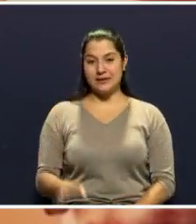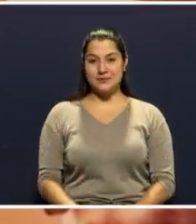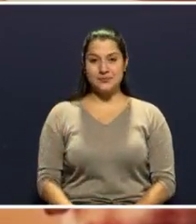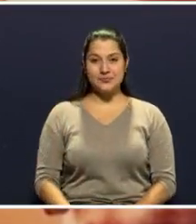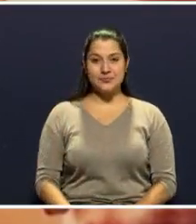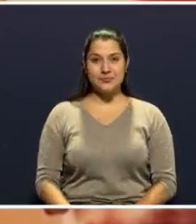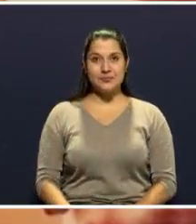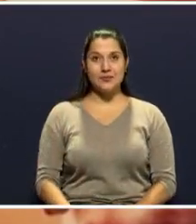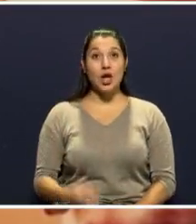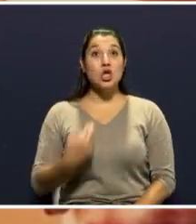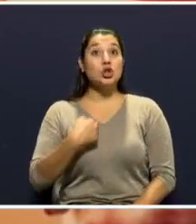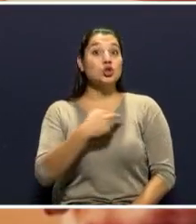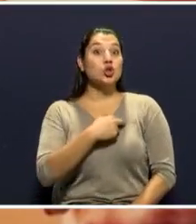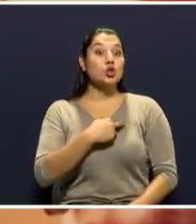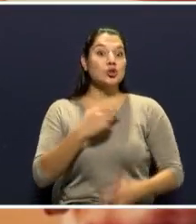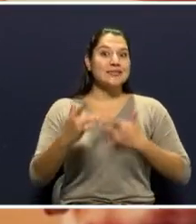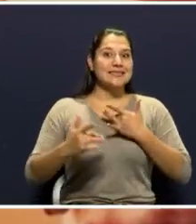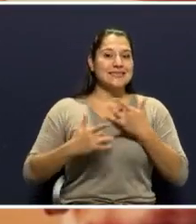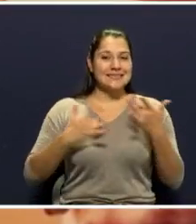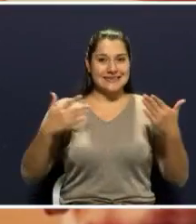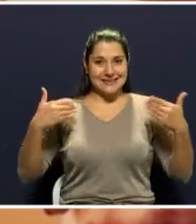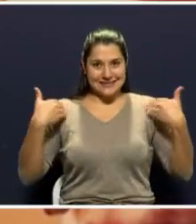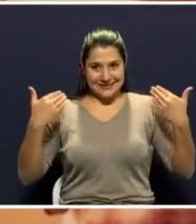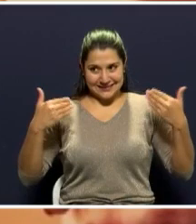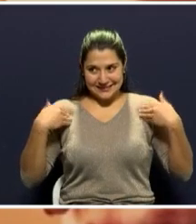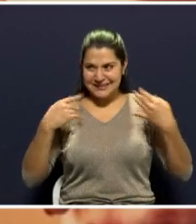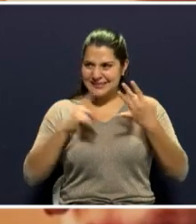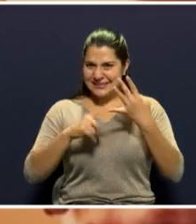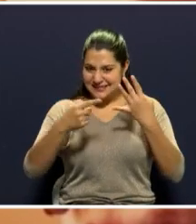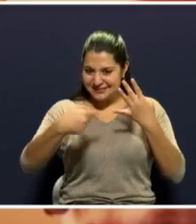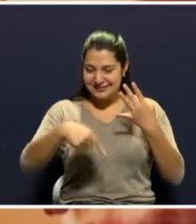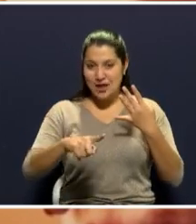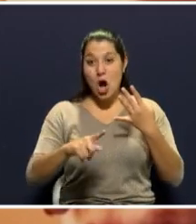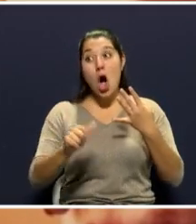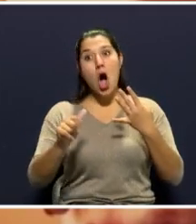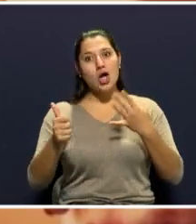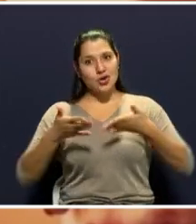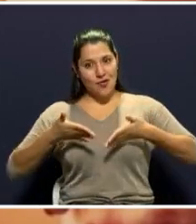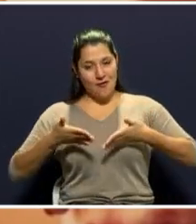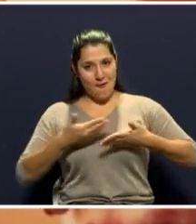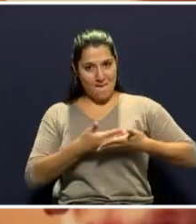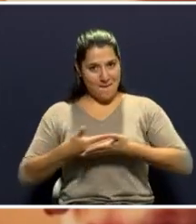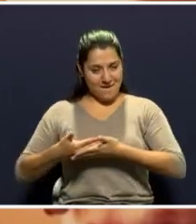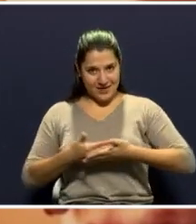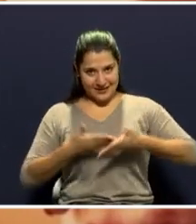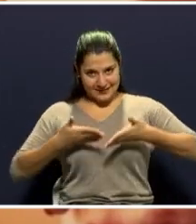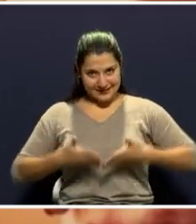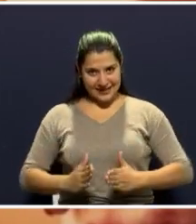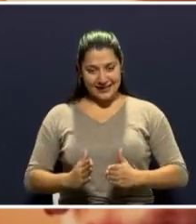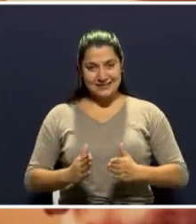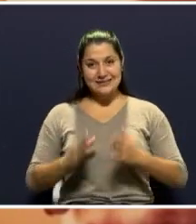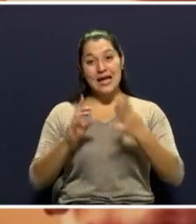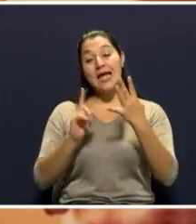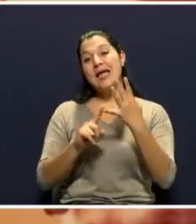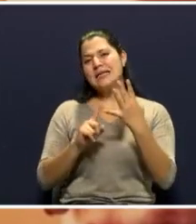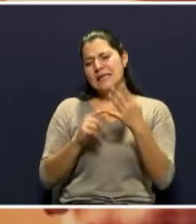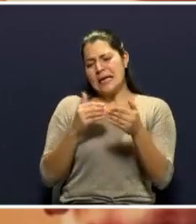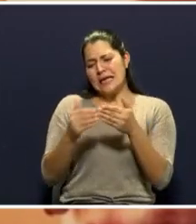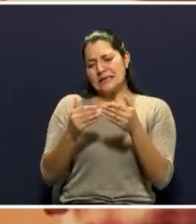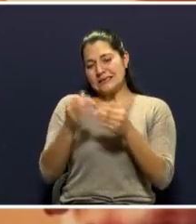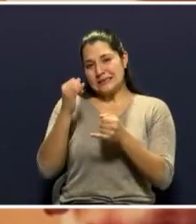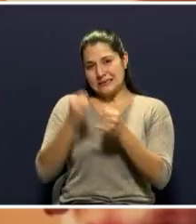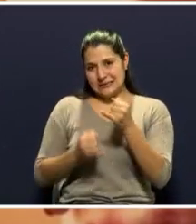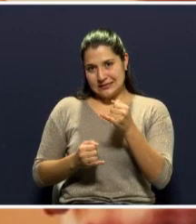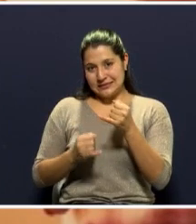Tenemos la alegría también de informar que vendrá otro bebé más en los siguientes días. Ya es un embarazo de término que está